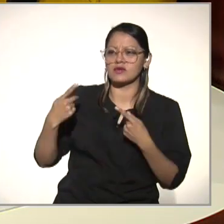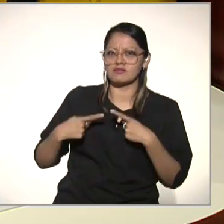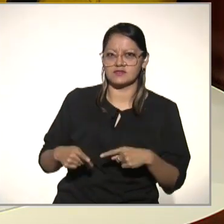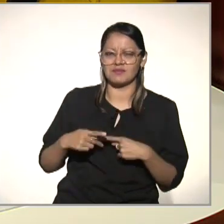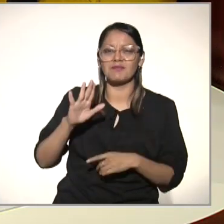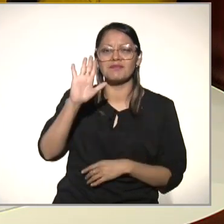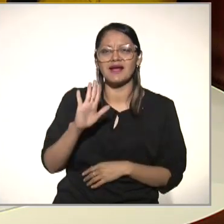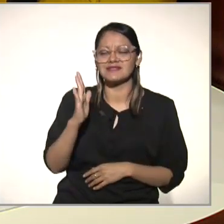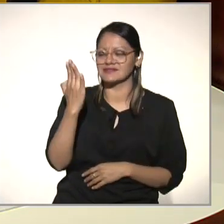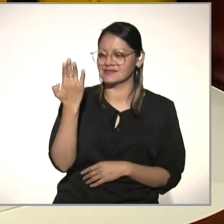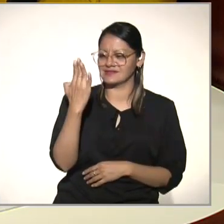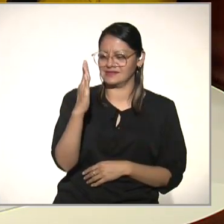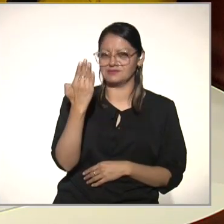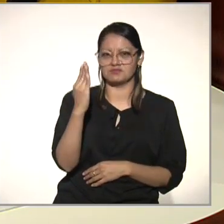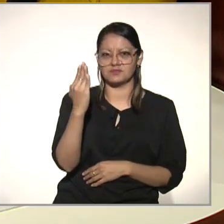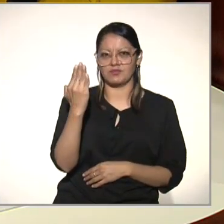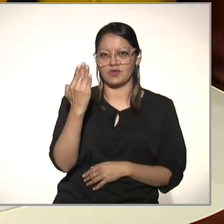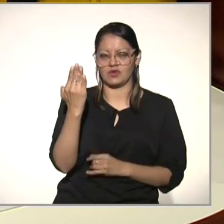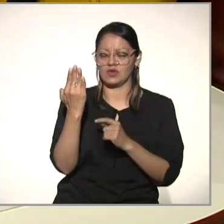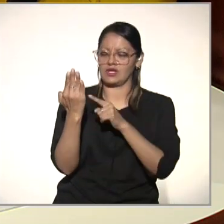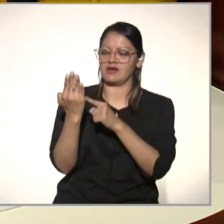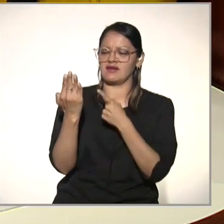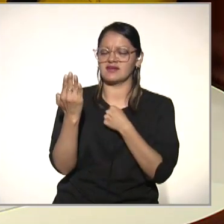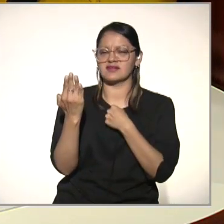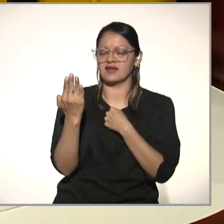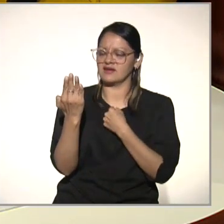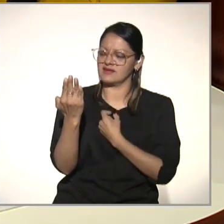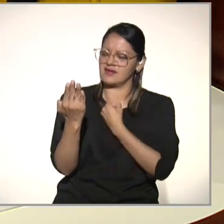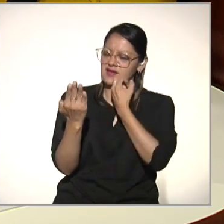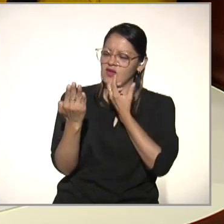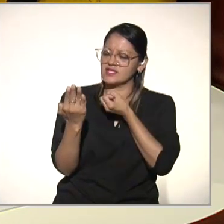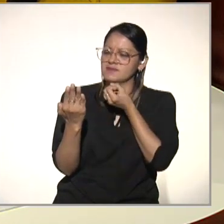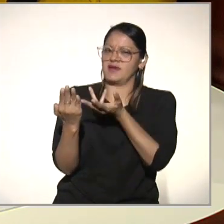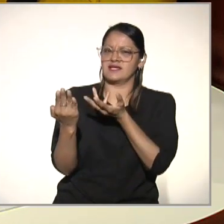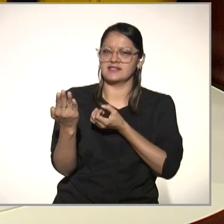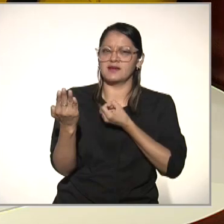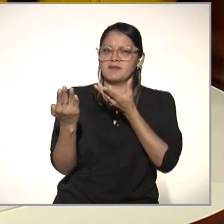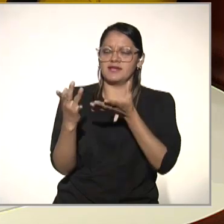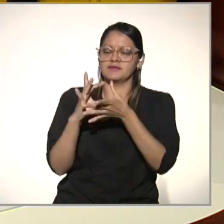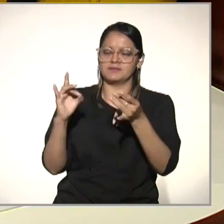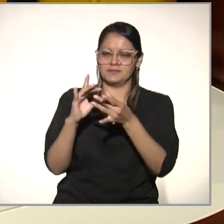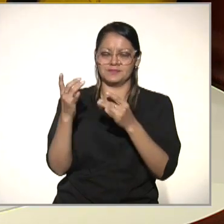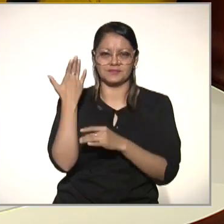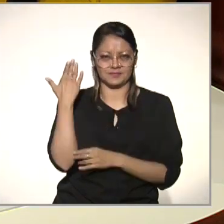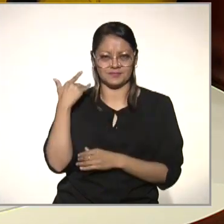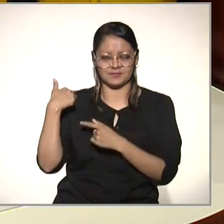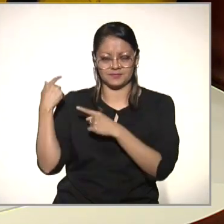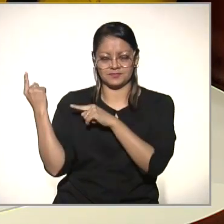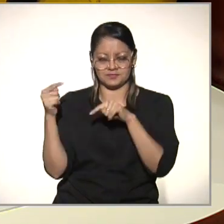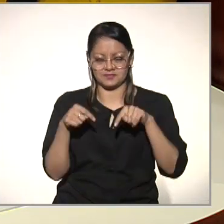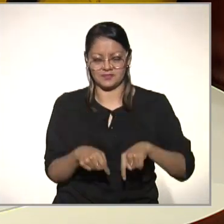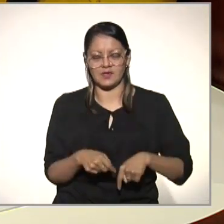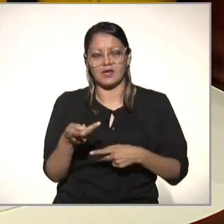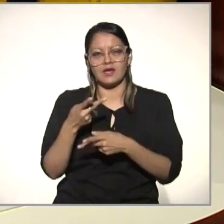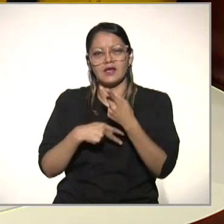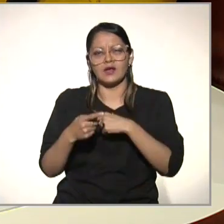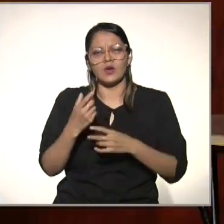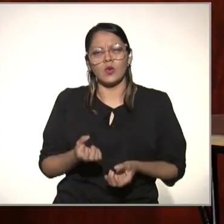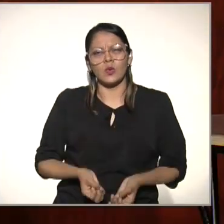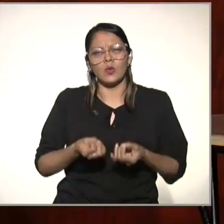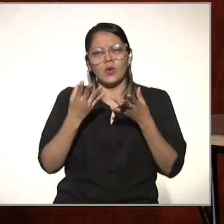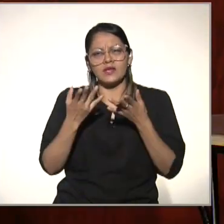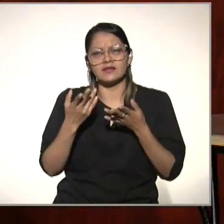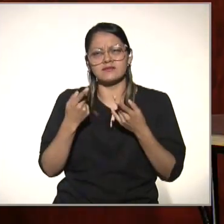espejo que nos permita expresarnos tales cuales somos. Cuando venía yo para acá pensaba en cuántas partes